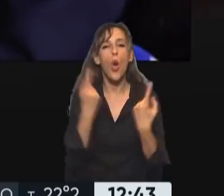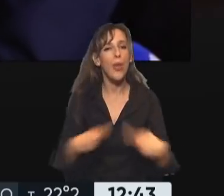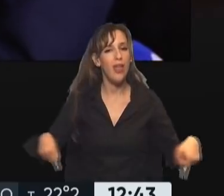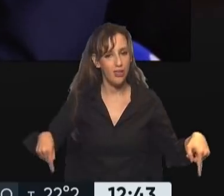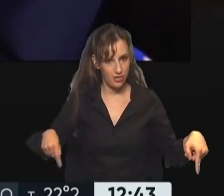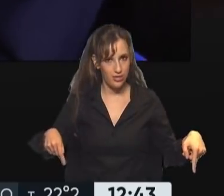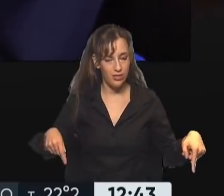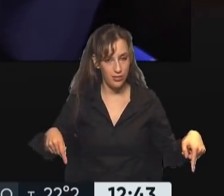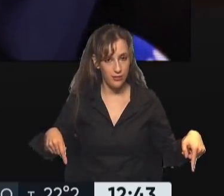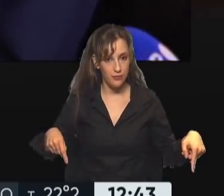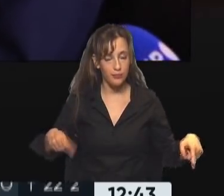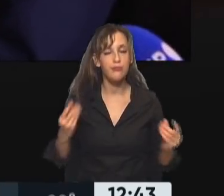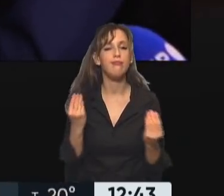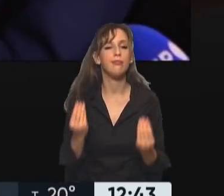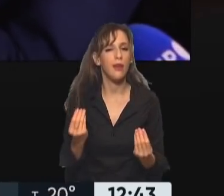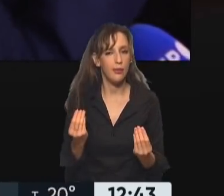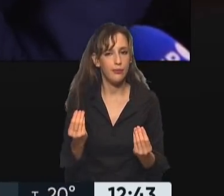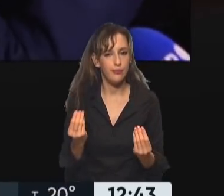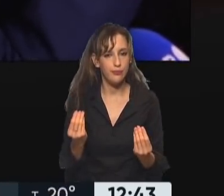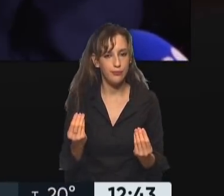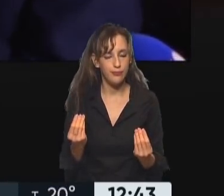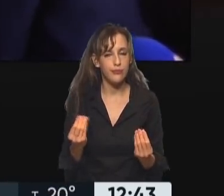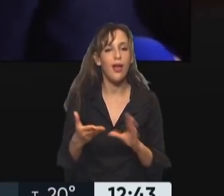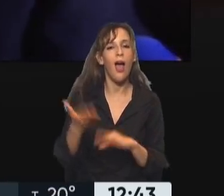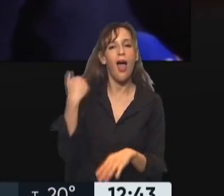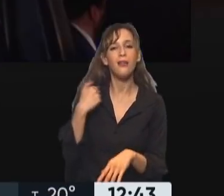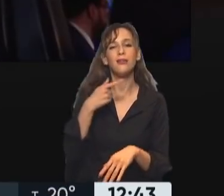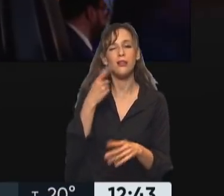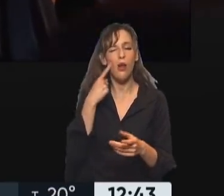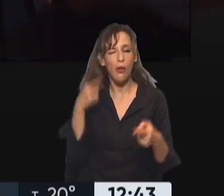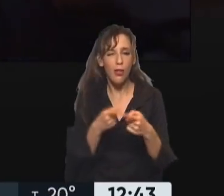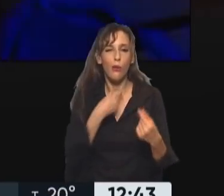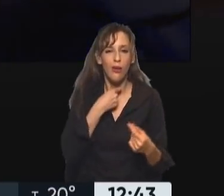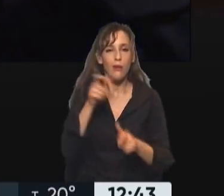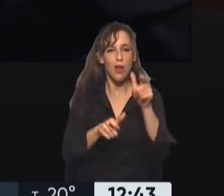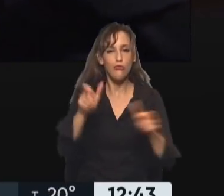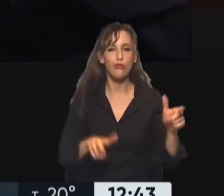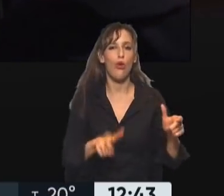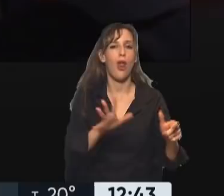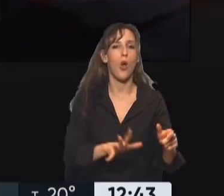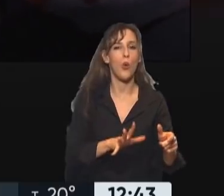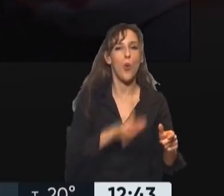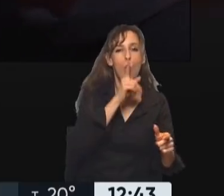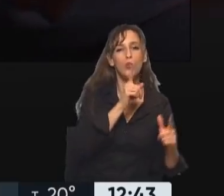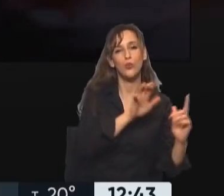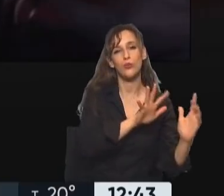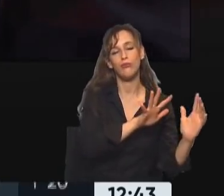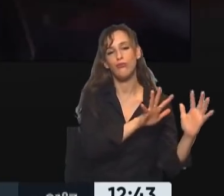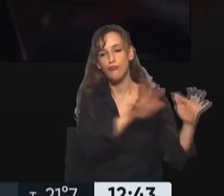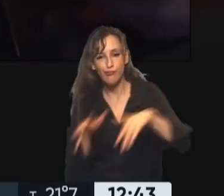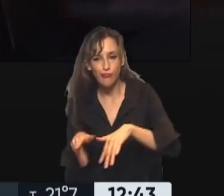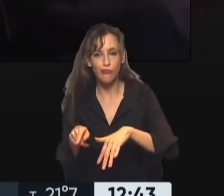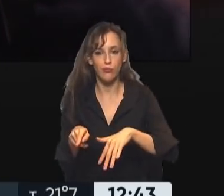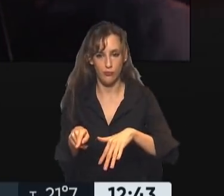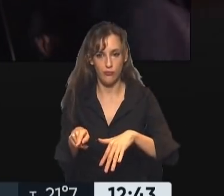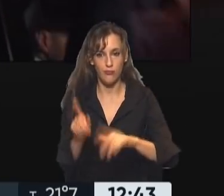segunda vuelta, es que ese famoso cordón sanitario o dique de contención o ese antifascismo histórico que